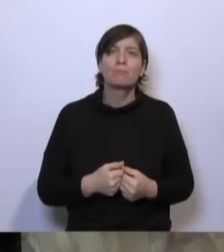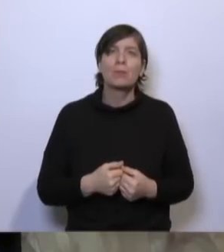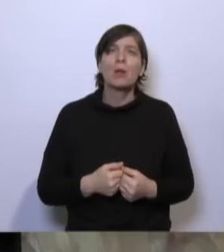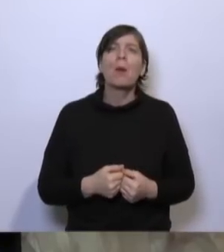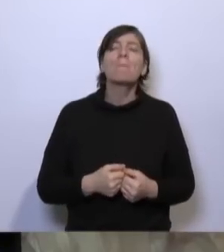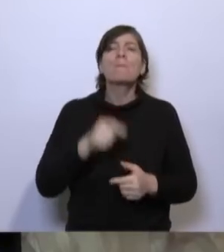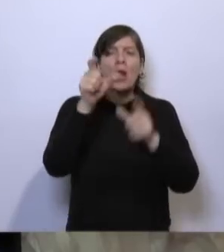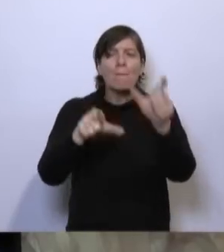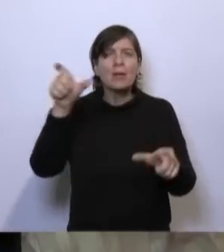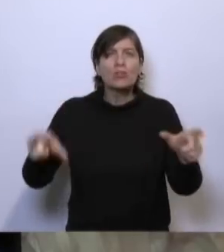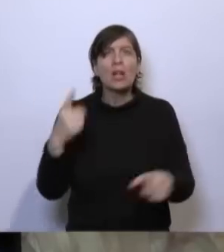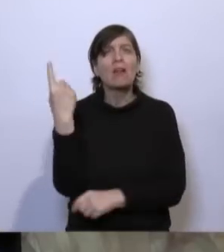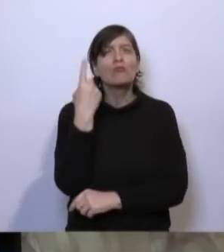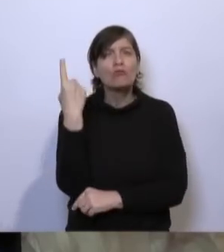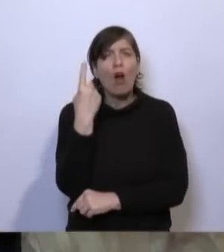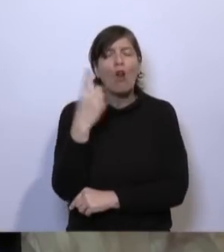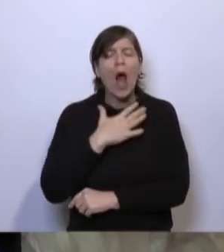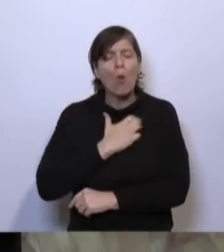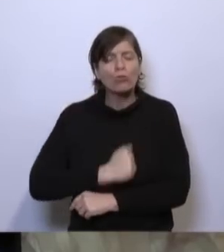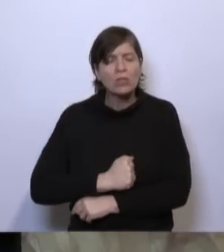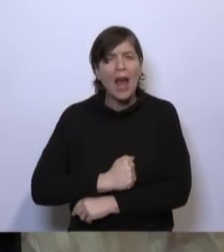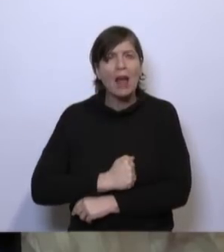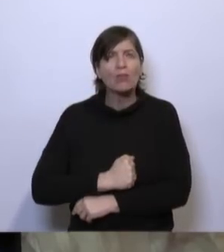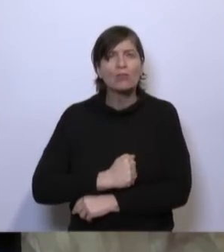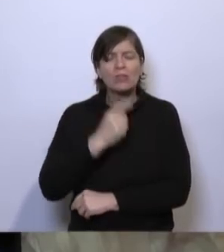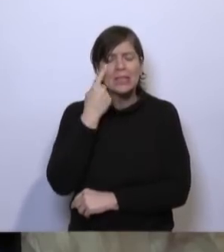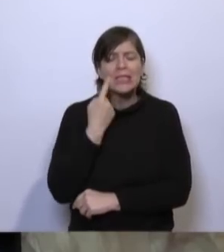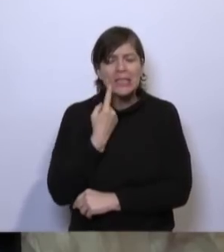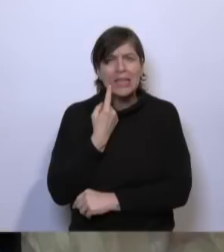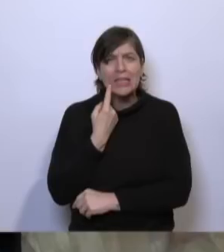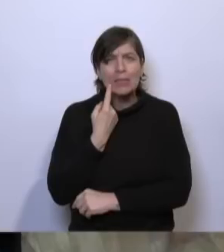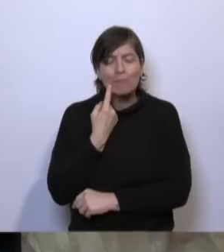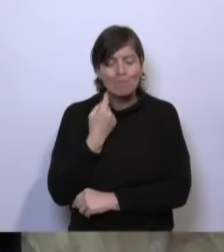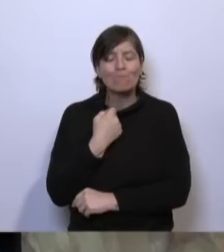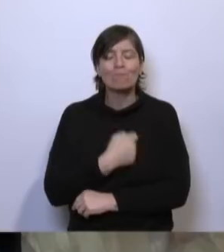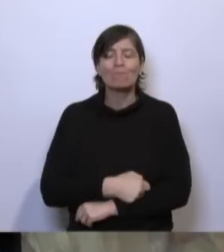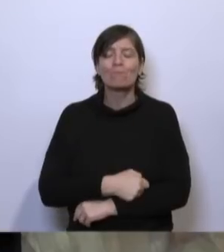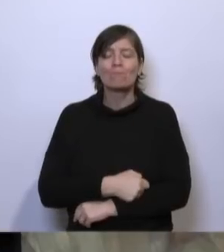por aquellos que están más solos, más angustiados, más entristecidos.